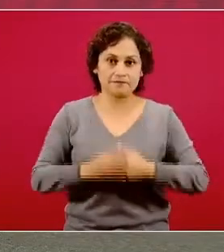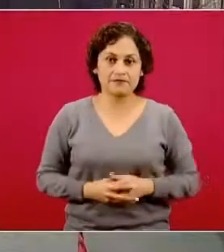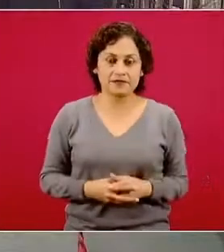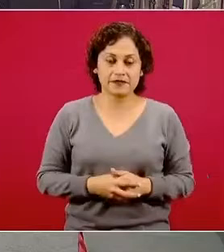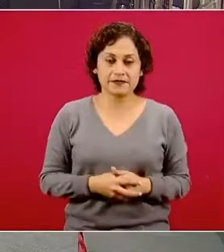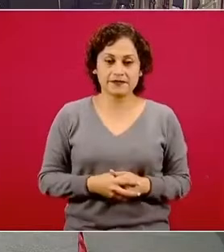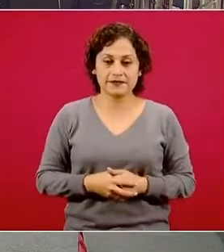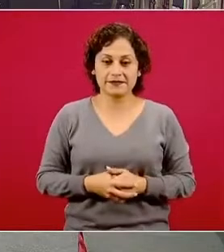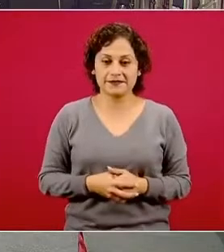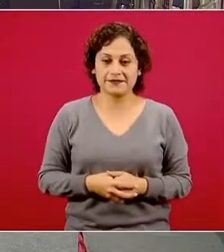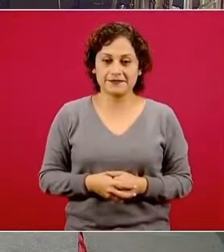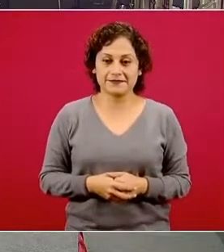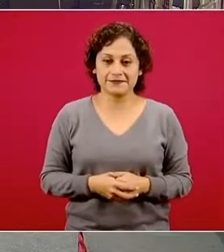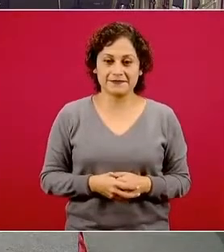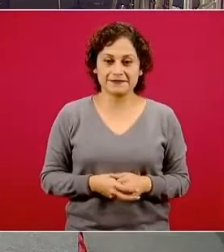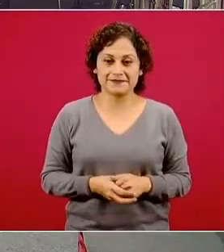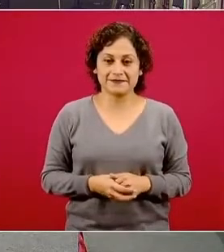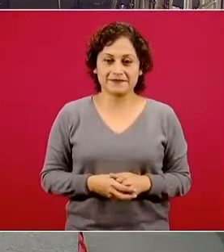favor.